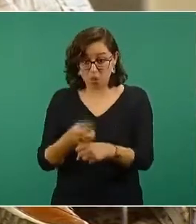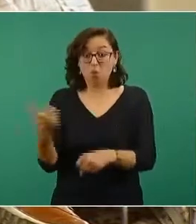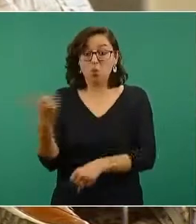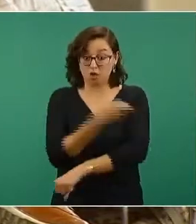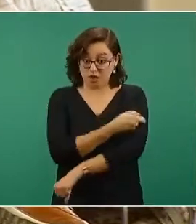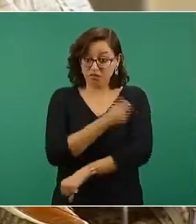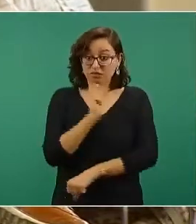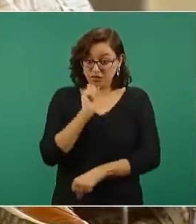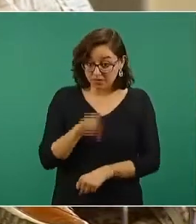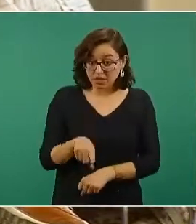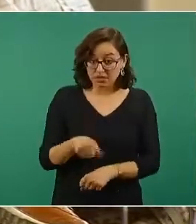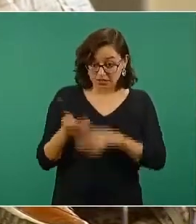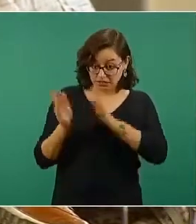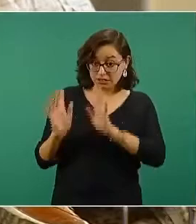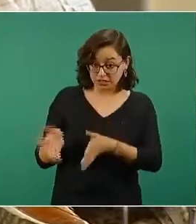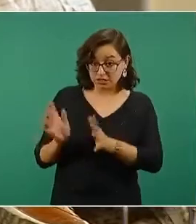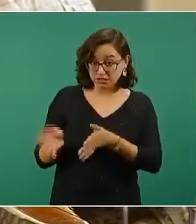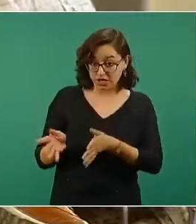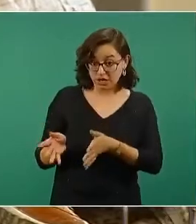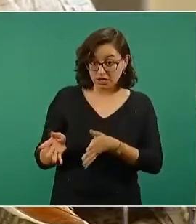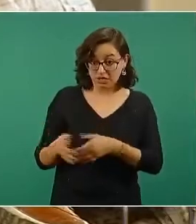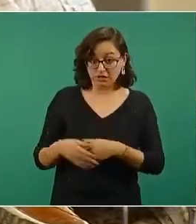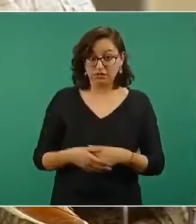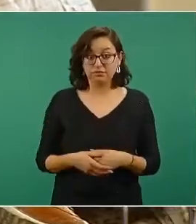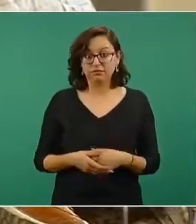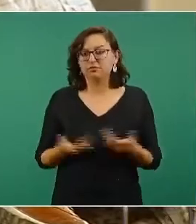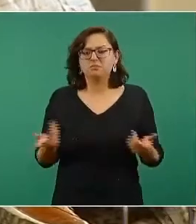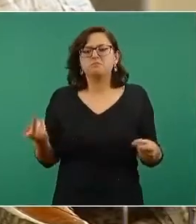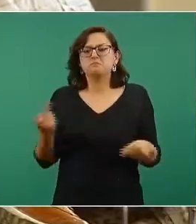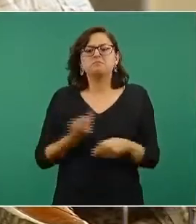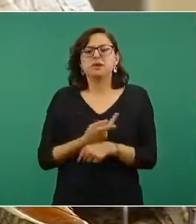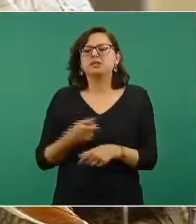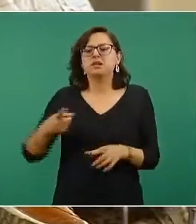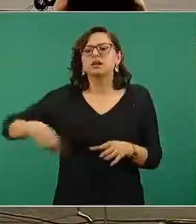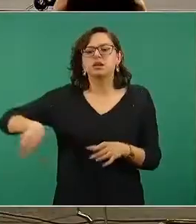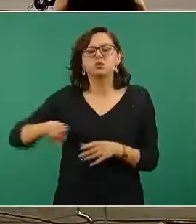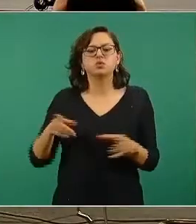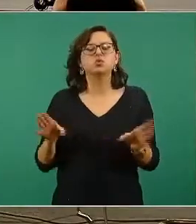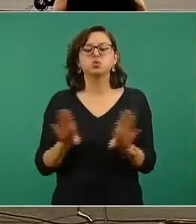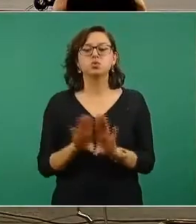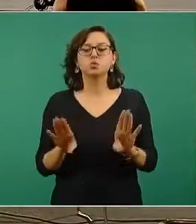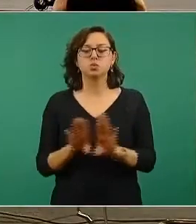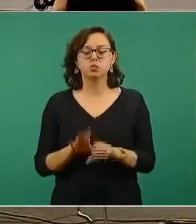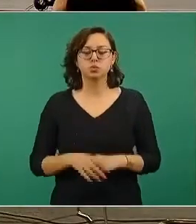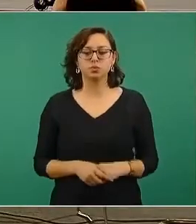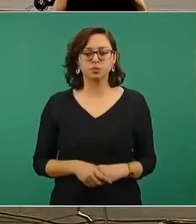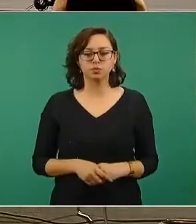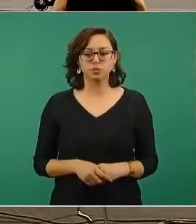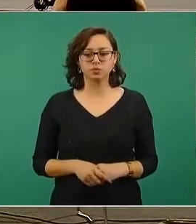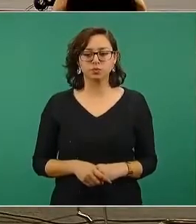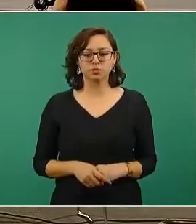descontrol. ¿Ya recibieron ellos su segunda dosis? ¿Qué pasó ahí con esos casos? Gracias.